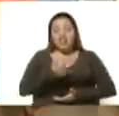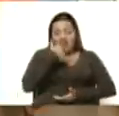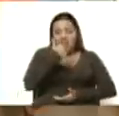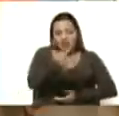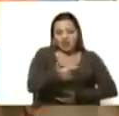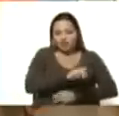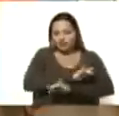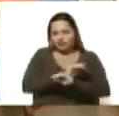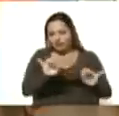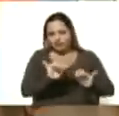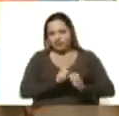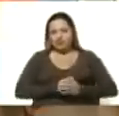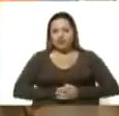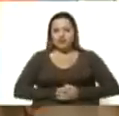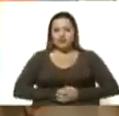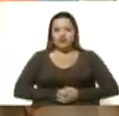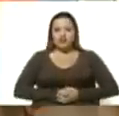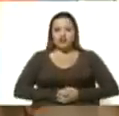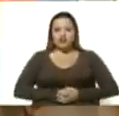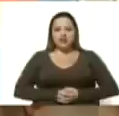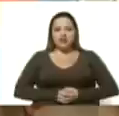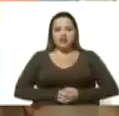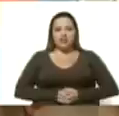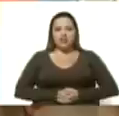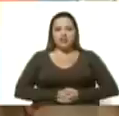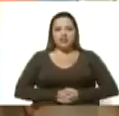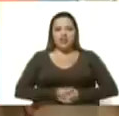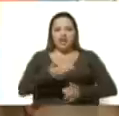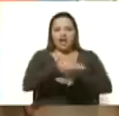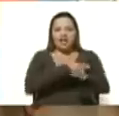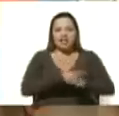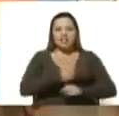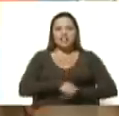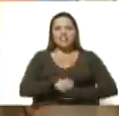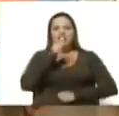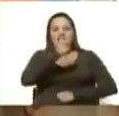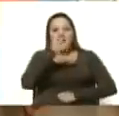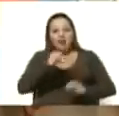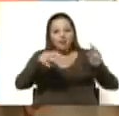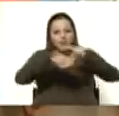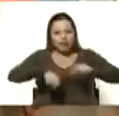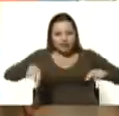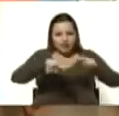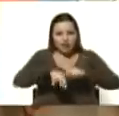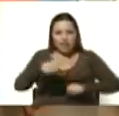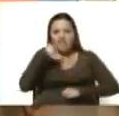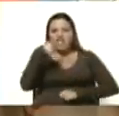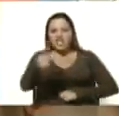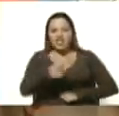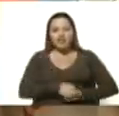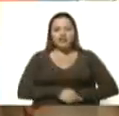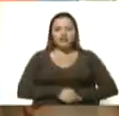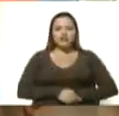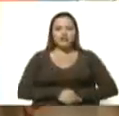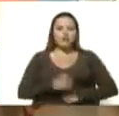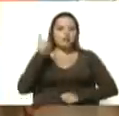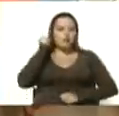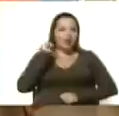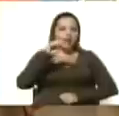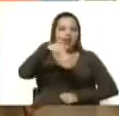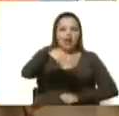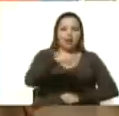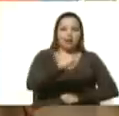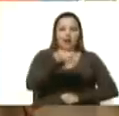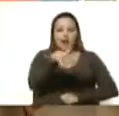fase los previamente investigados e imputados Maggi Cumare y Glenn Castellanos.